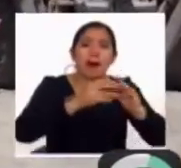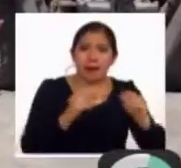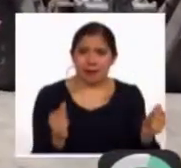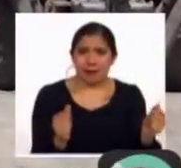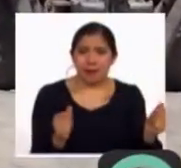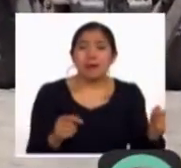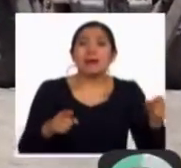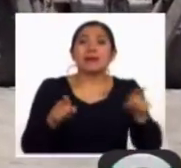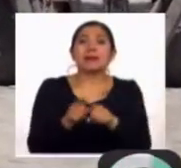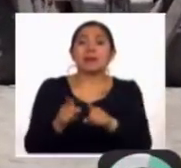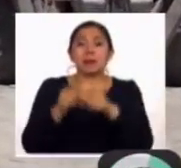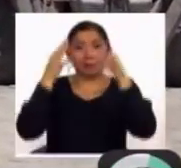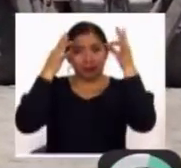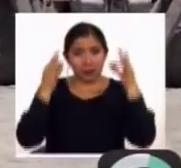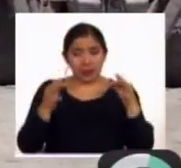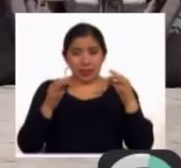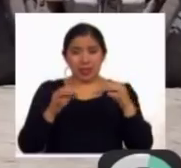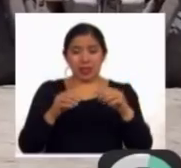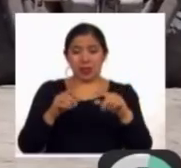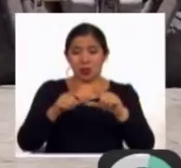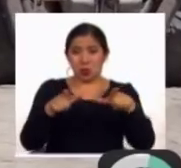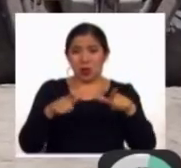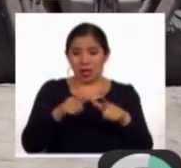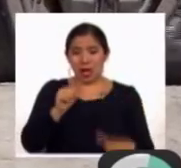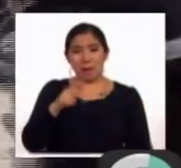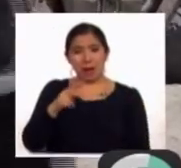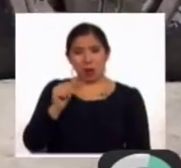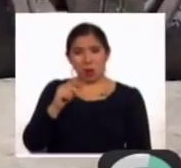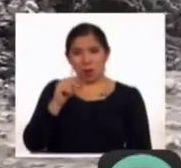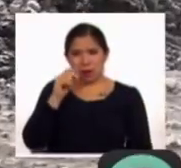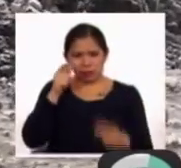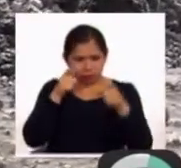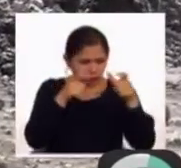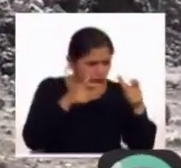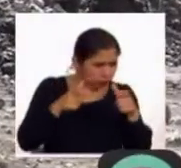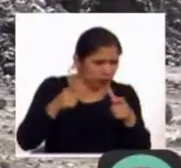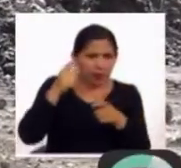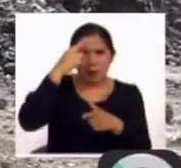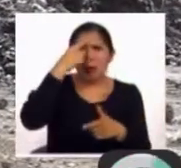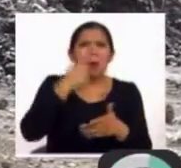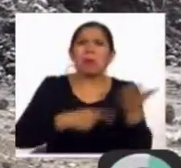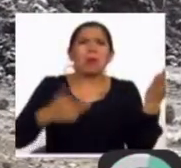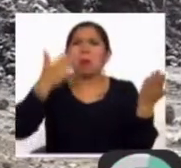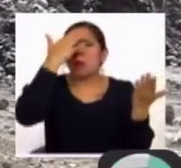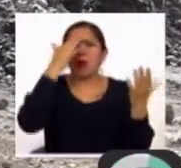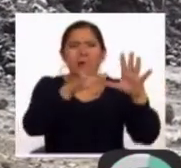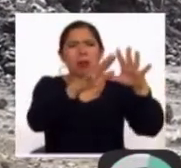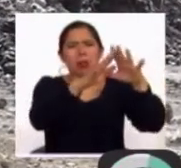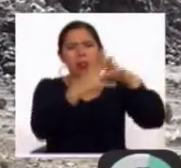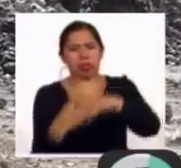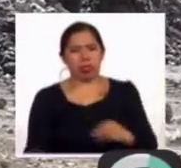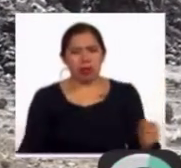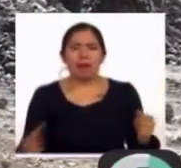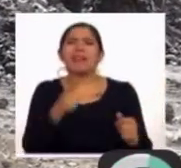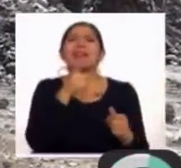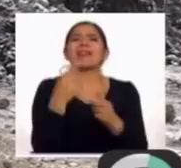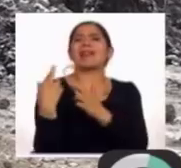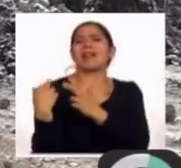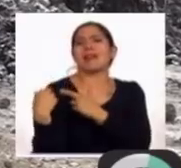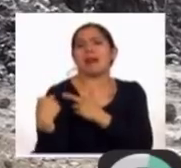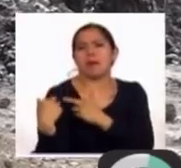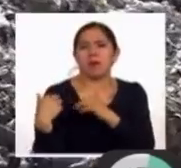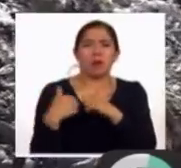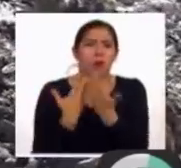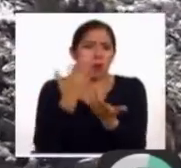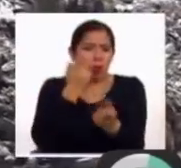dispuso una auditoría al Jardín Alpacoma a objeto de establecer las causas, efectos, daños y responsabilidades sobre